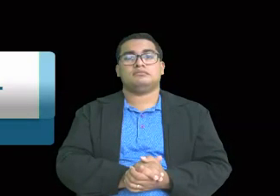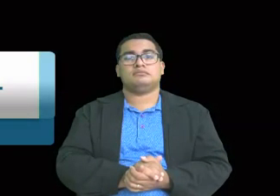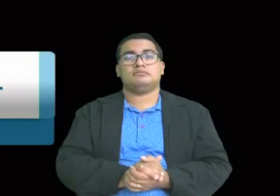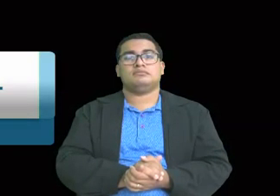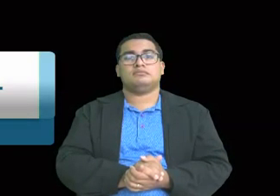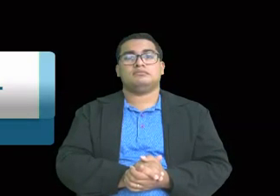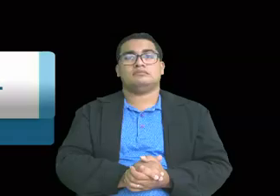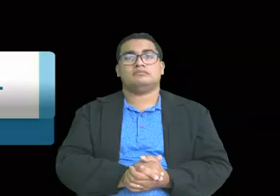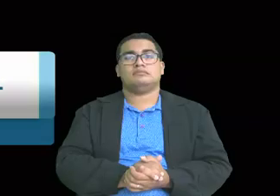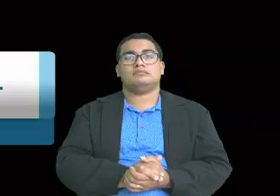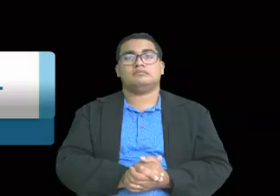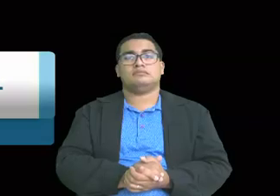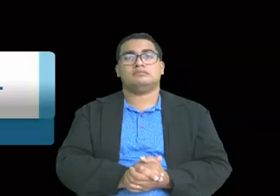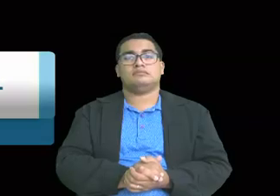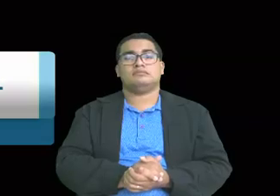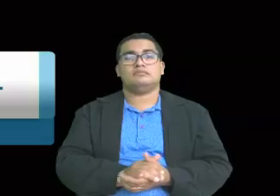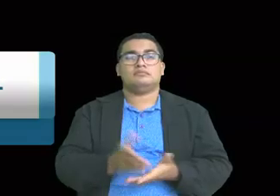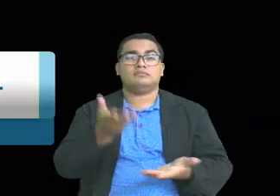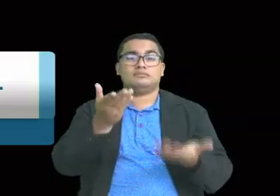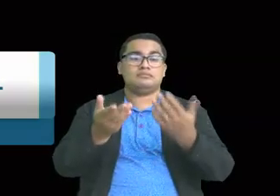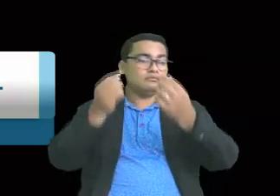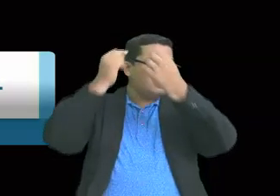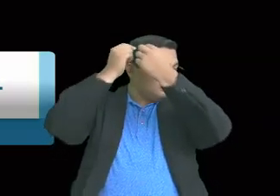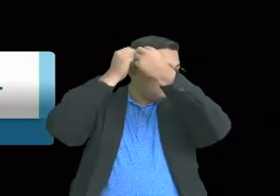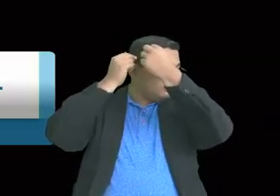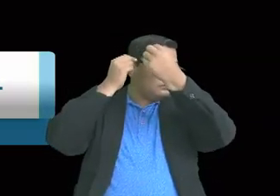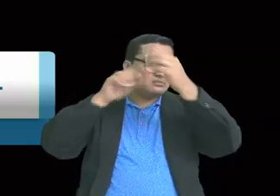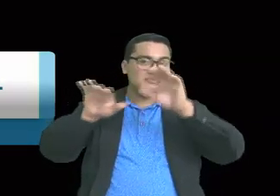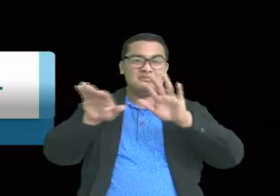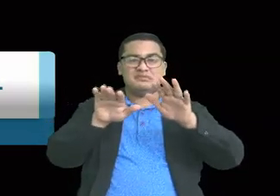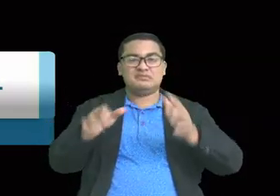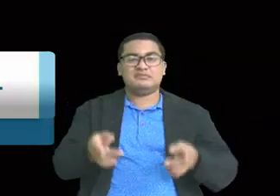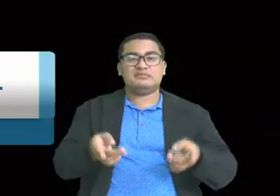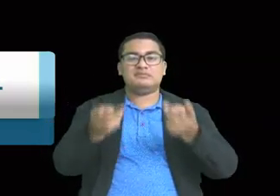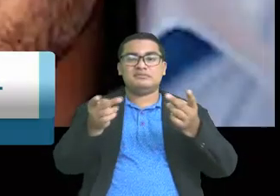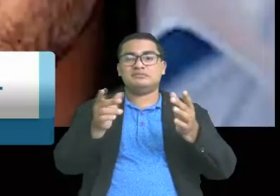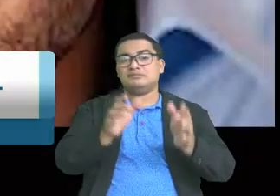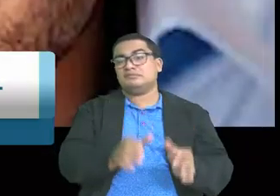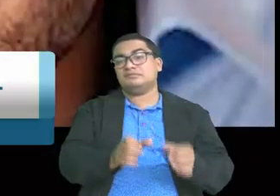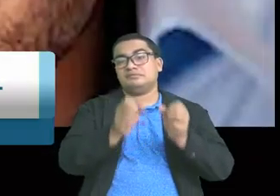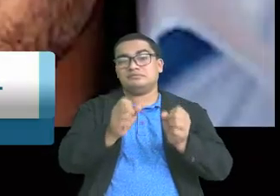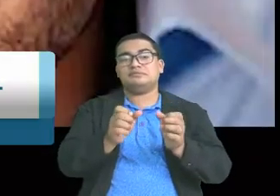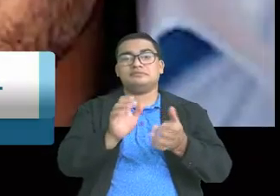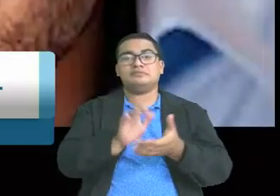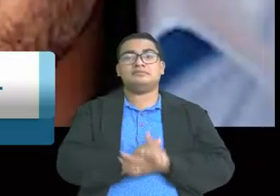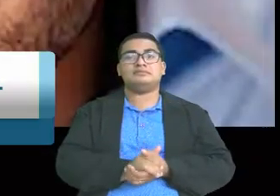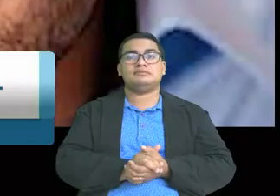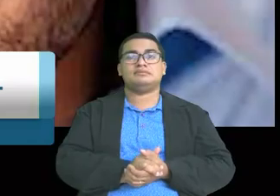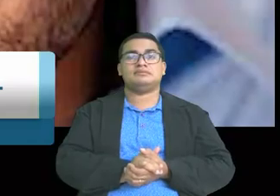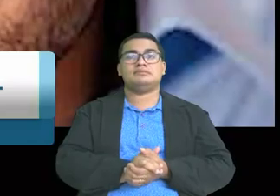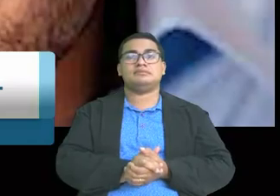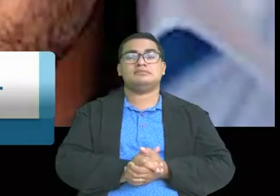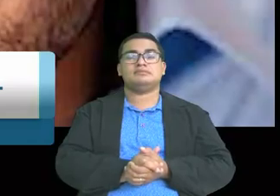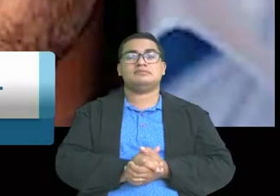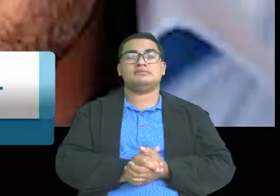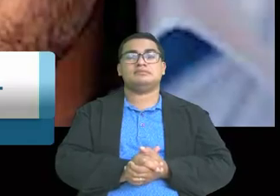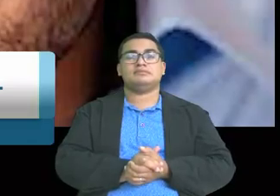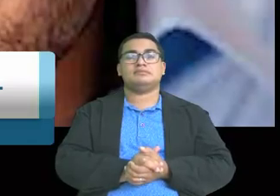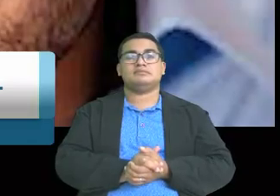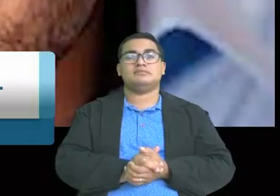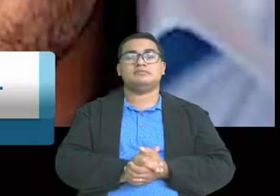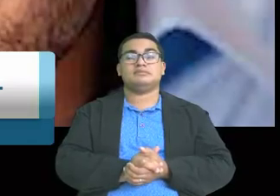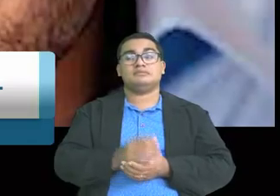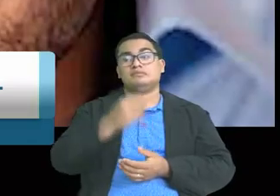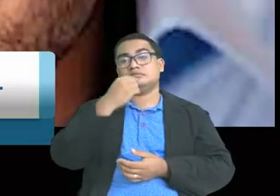logre operar, no puede salvar la vida. En ese caso, el médico